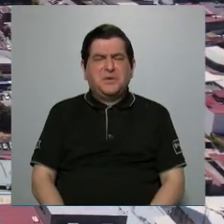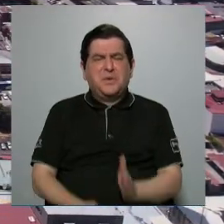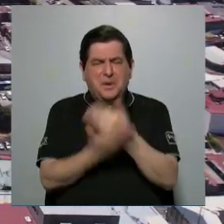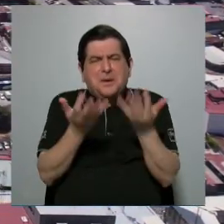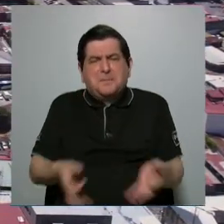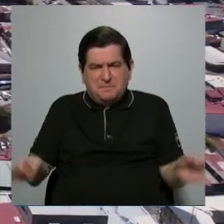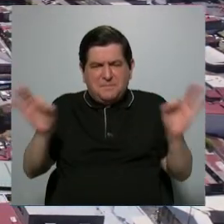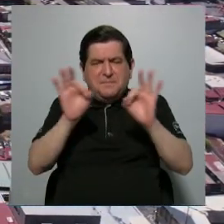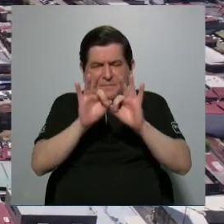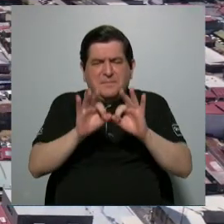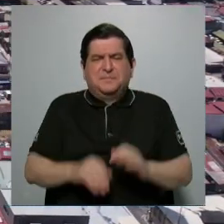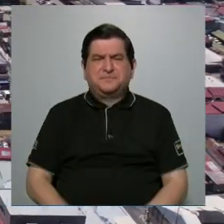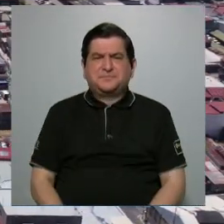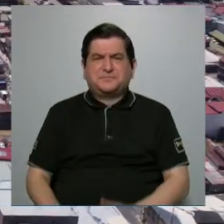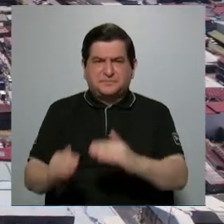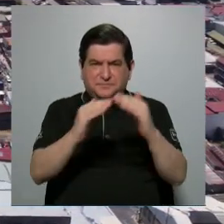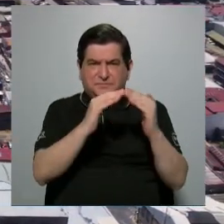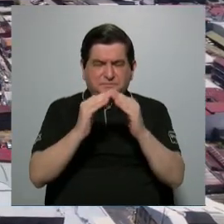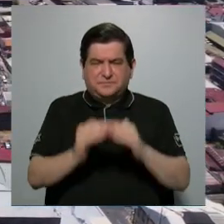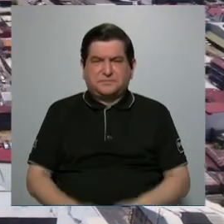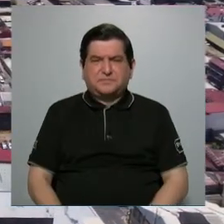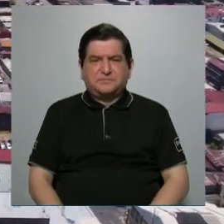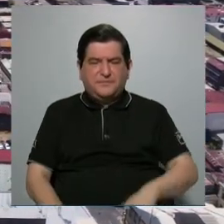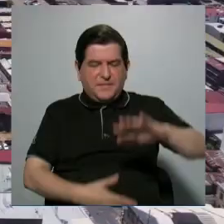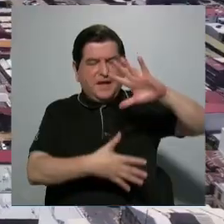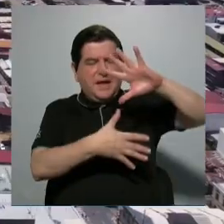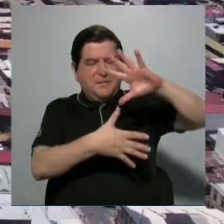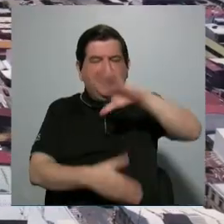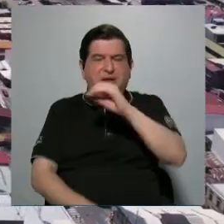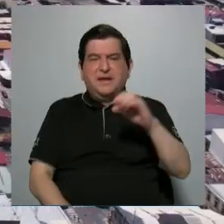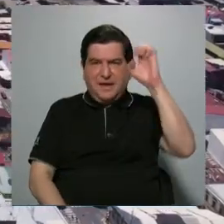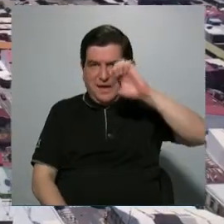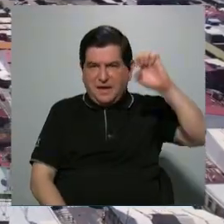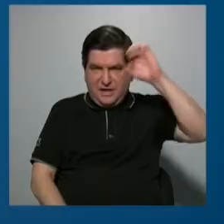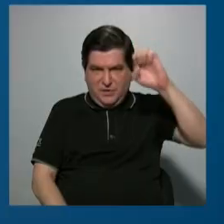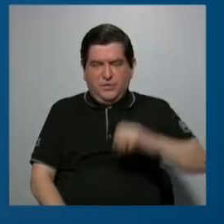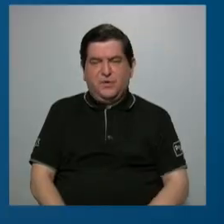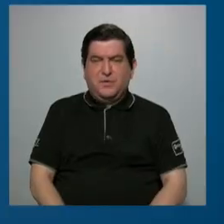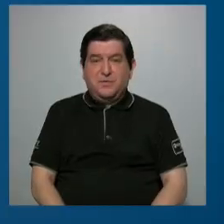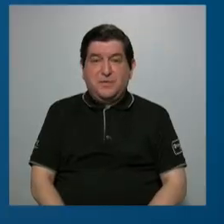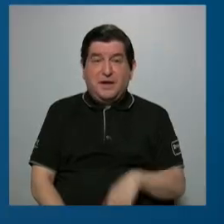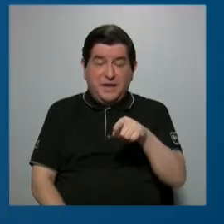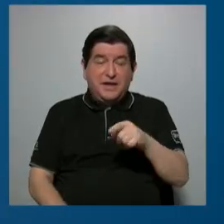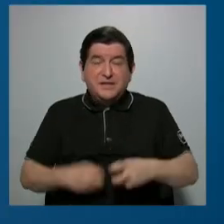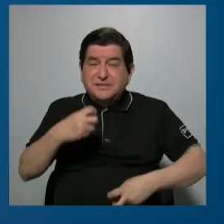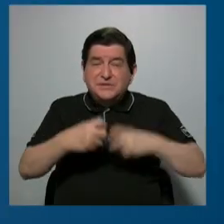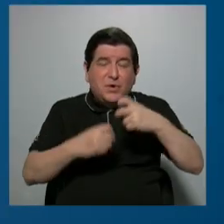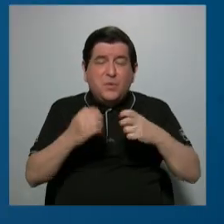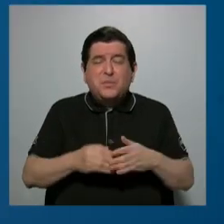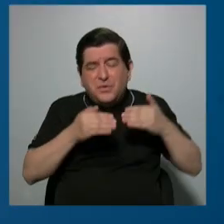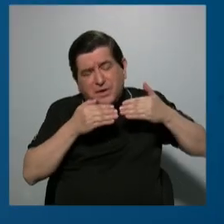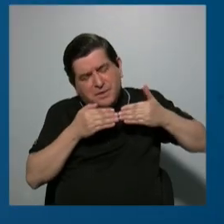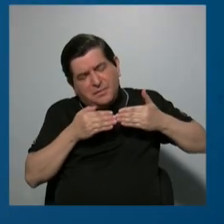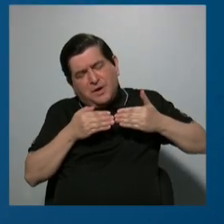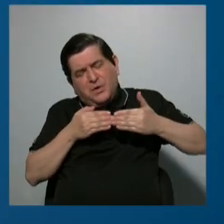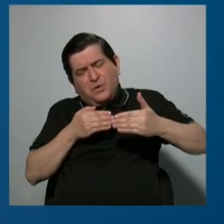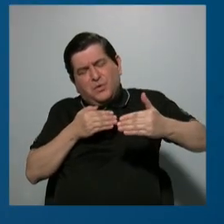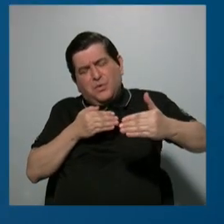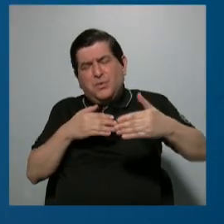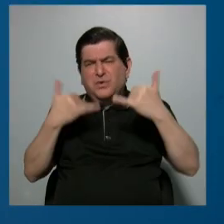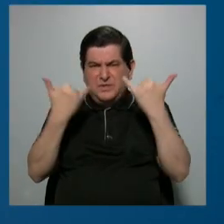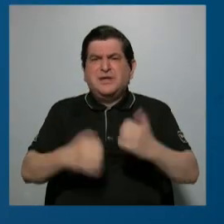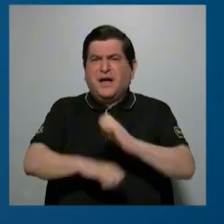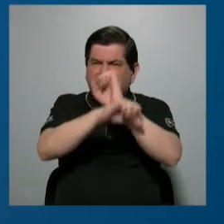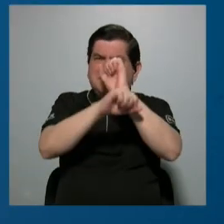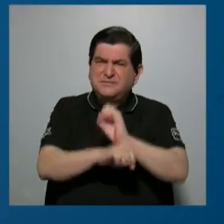y Europa Occidental. Entonces esto es un problema de larga data y con mucha tradición, y